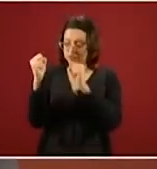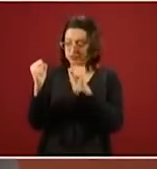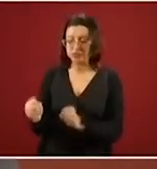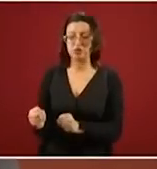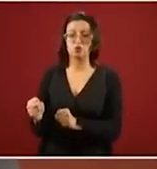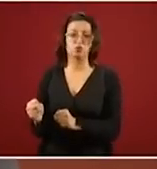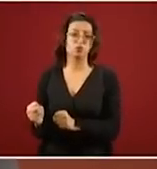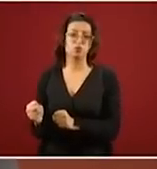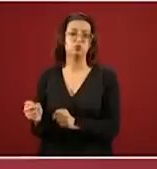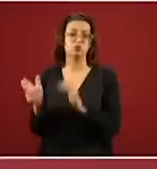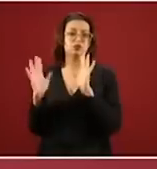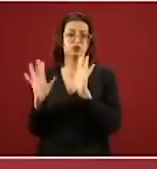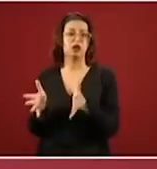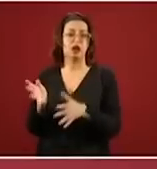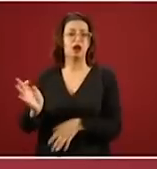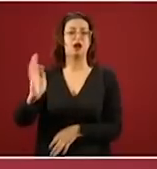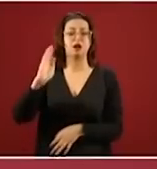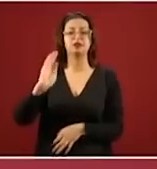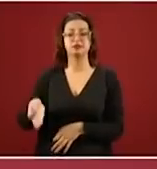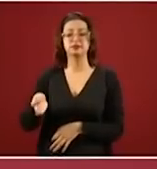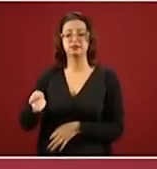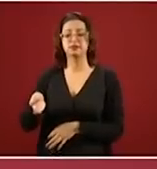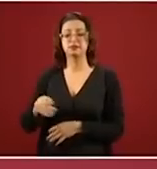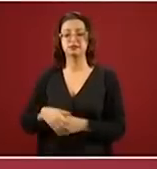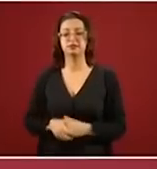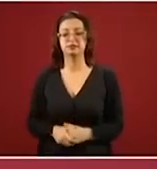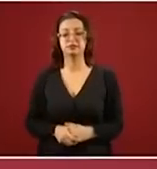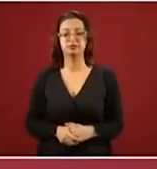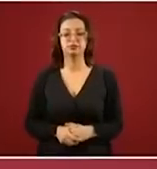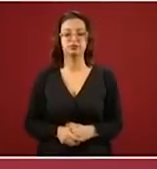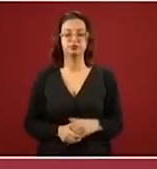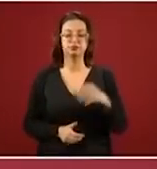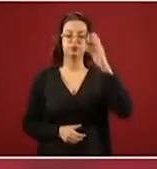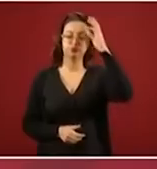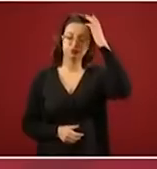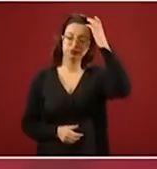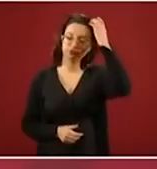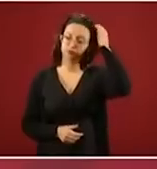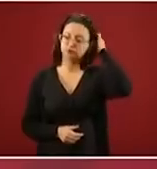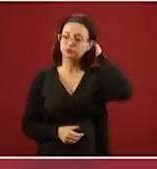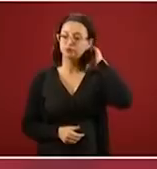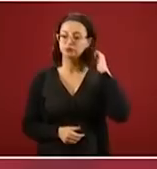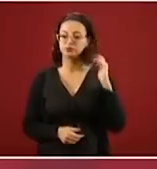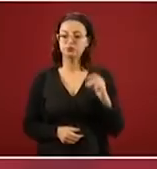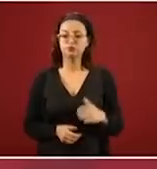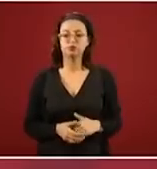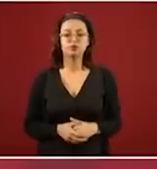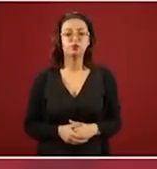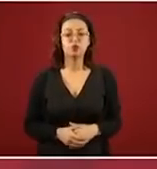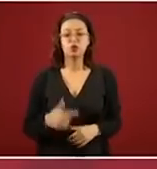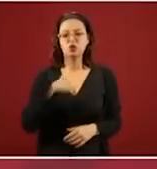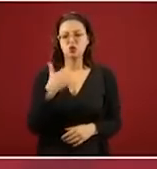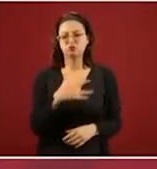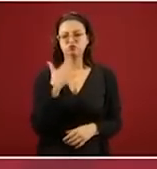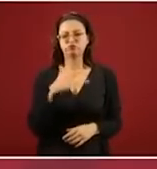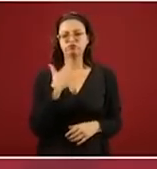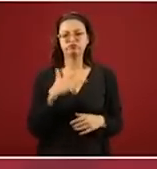de manera gratuita y yo estoy seguro que al final este